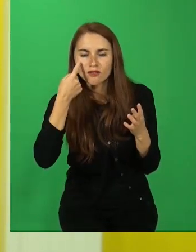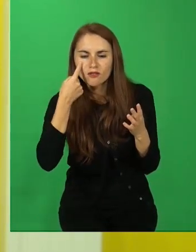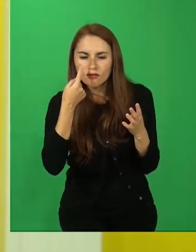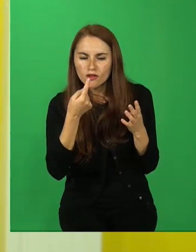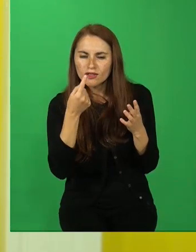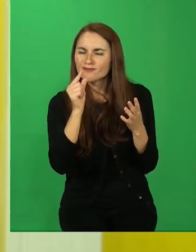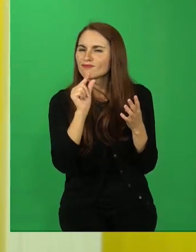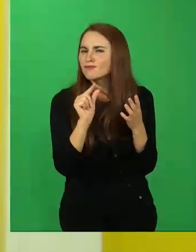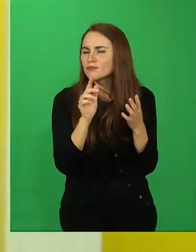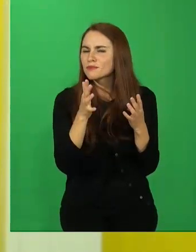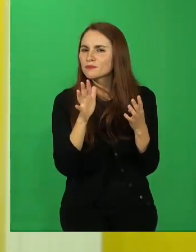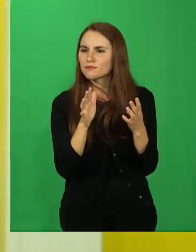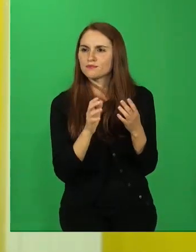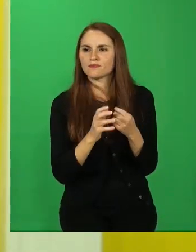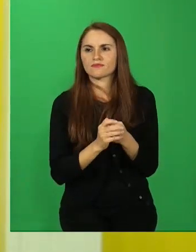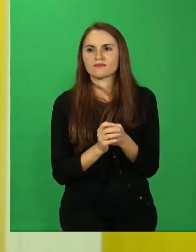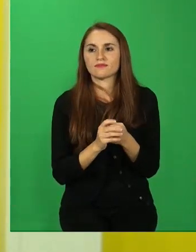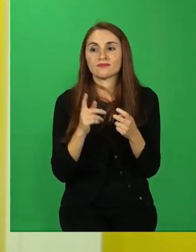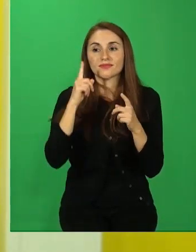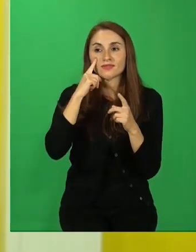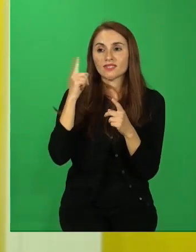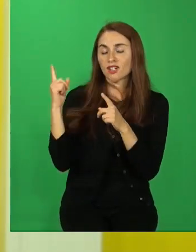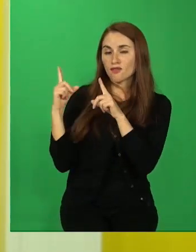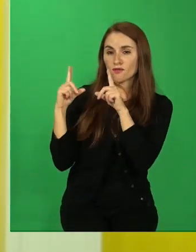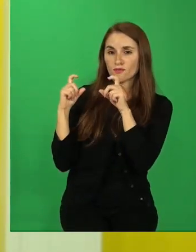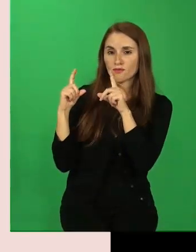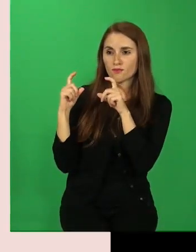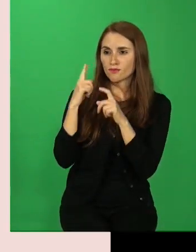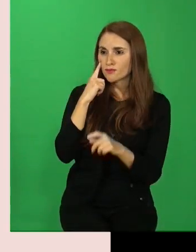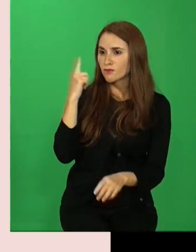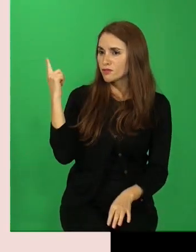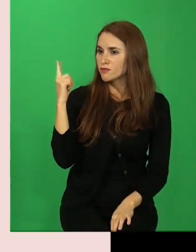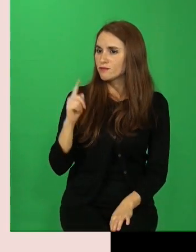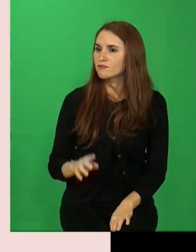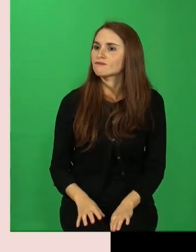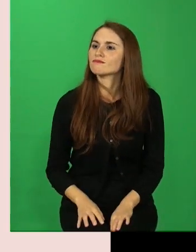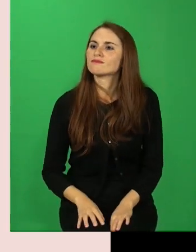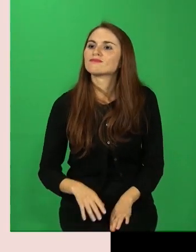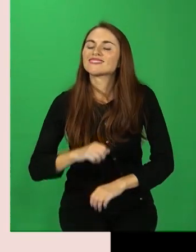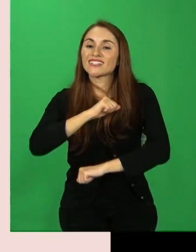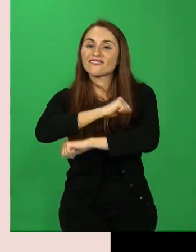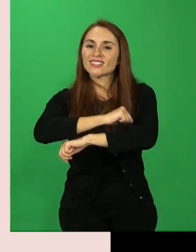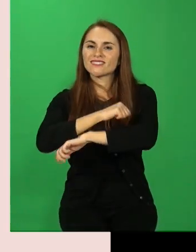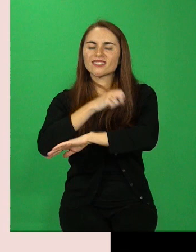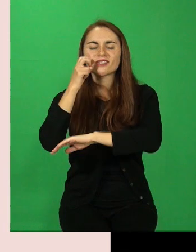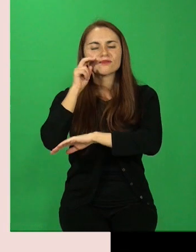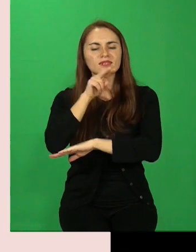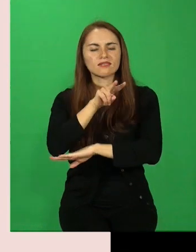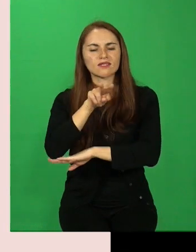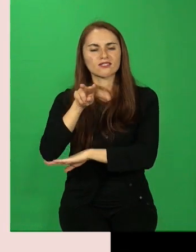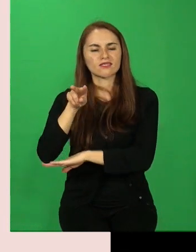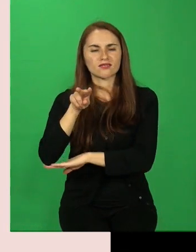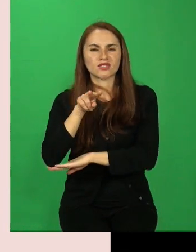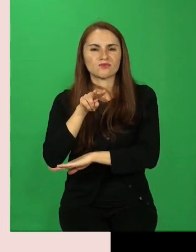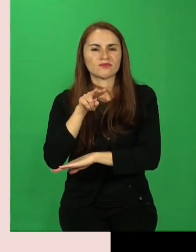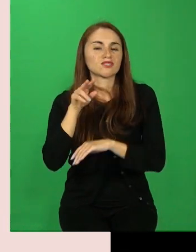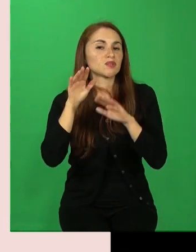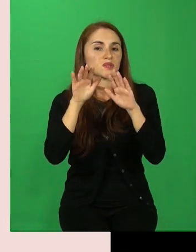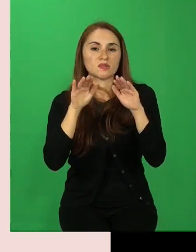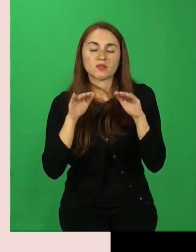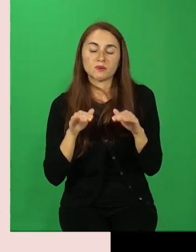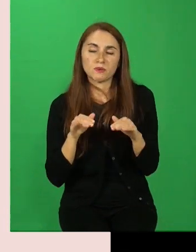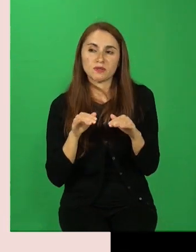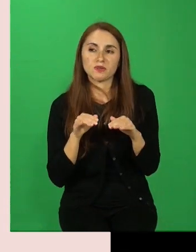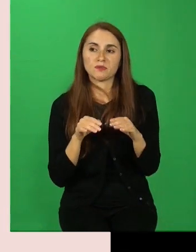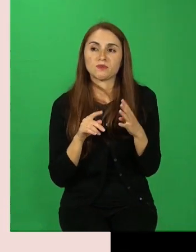esta imagen, ¿cierto?, acerca de una chica que está observando por su ventana. Lo mismo ocurre con el narrador